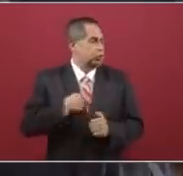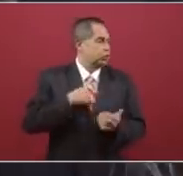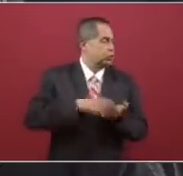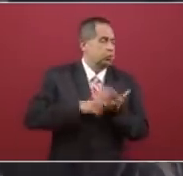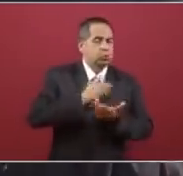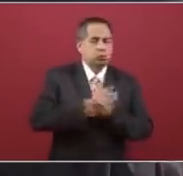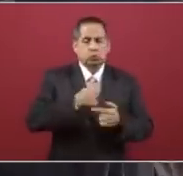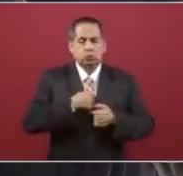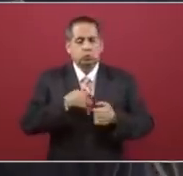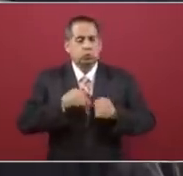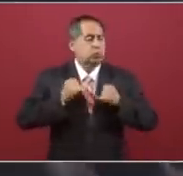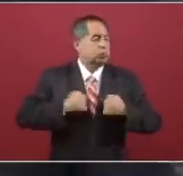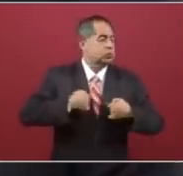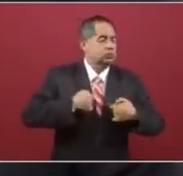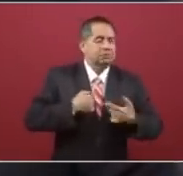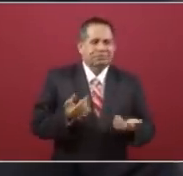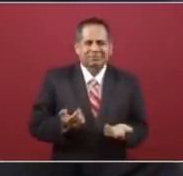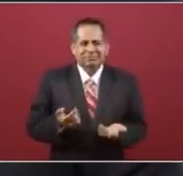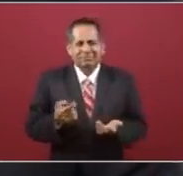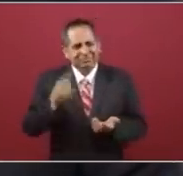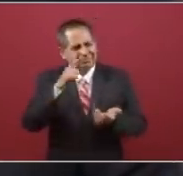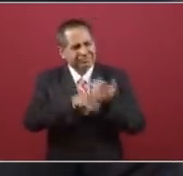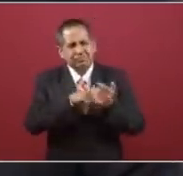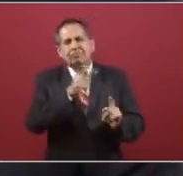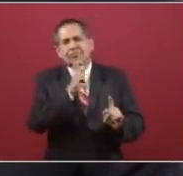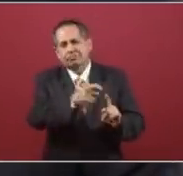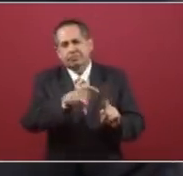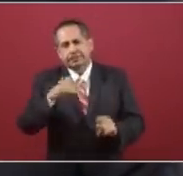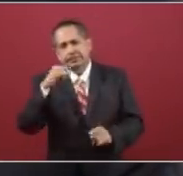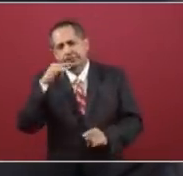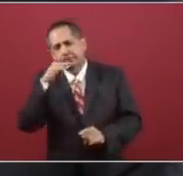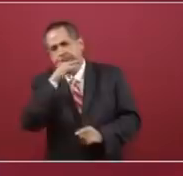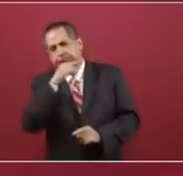sí, tienen como doctrina la hipocresía.